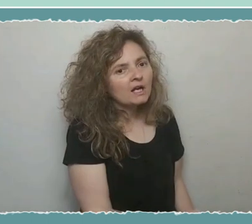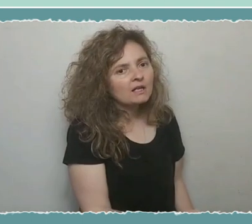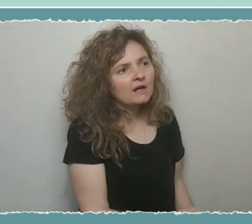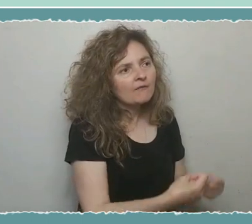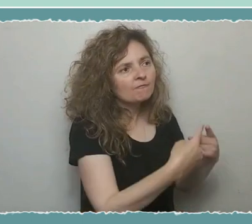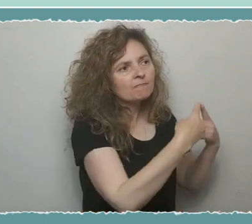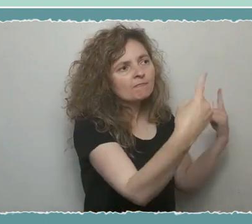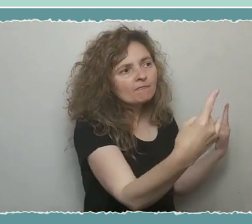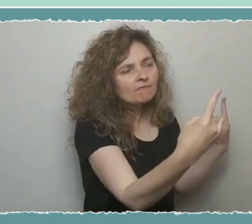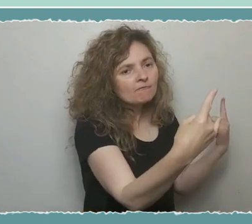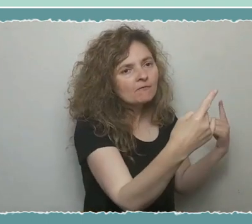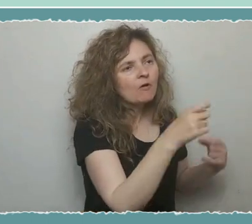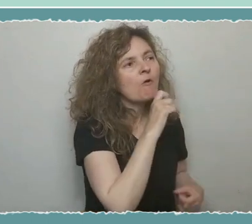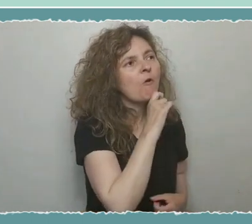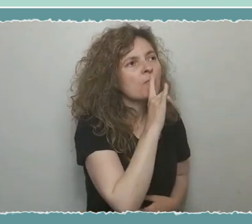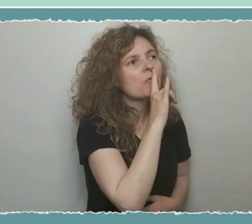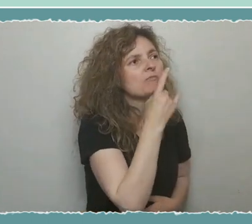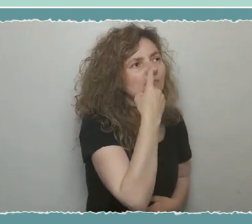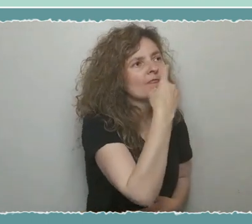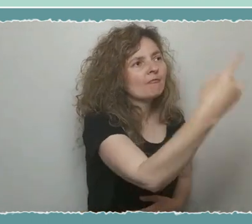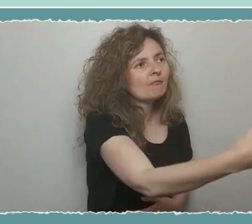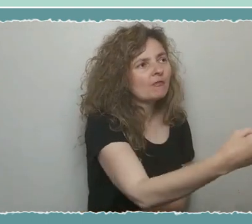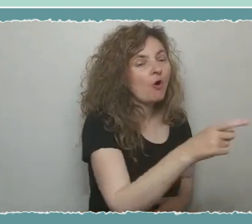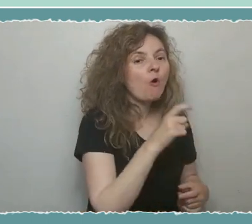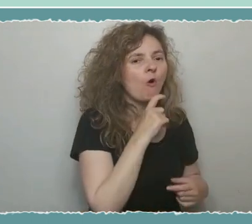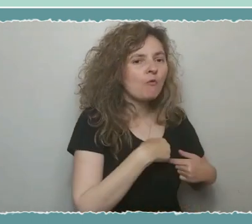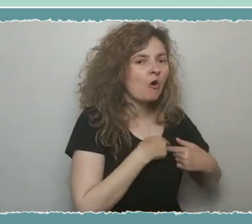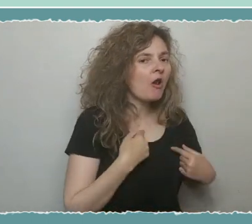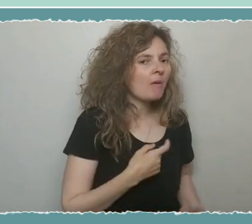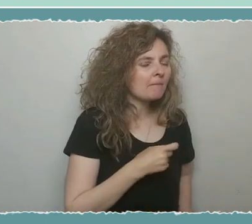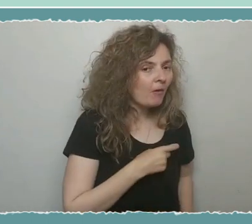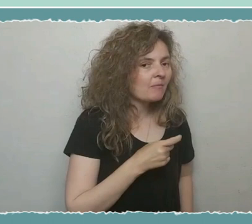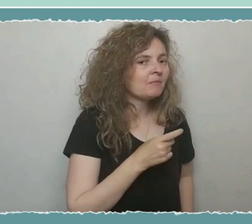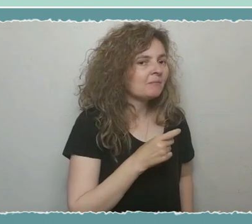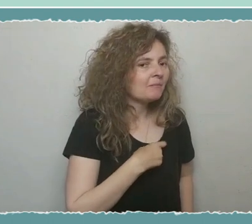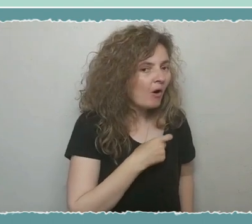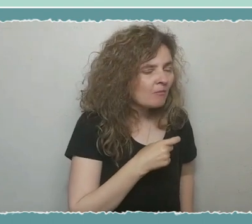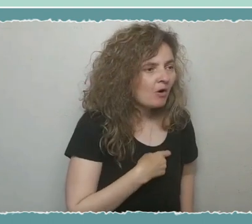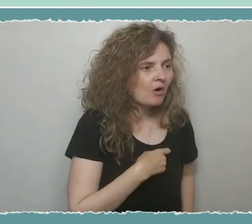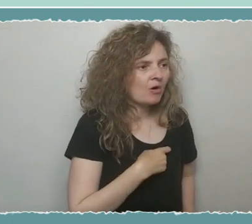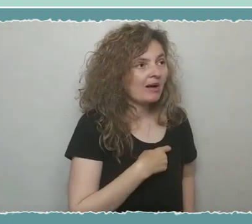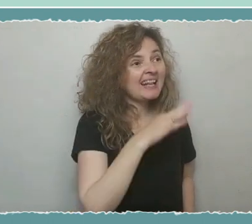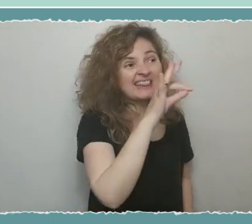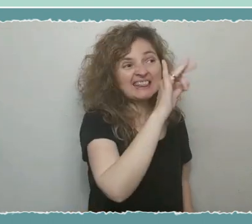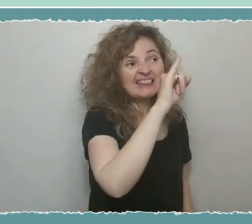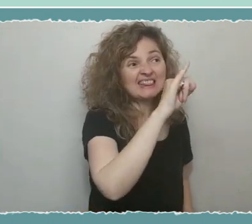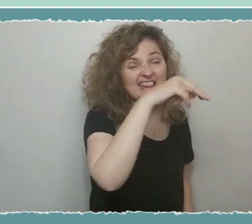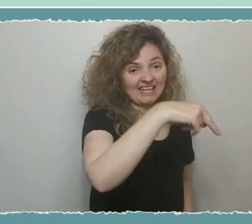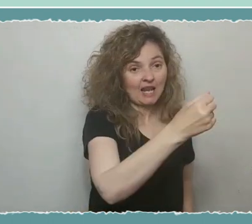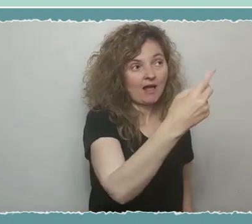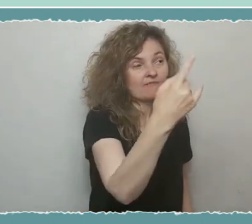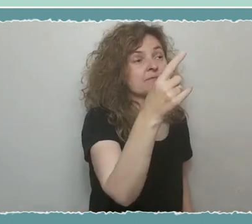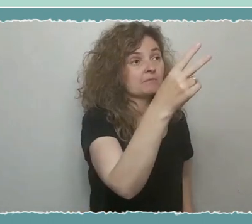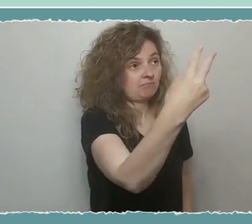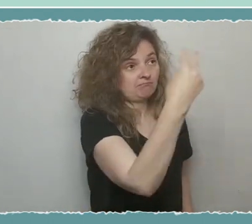profundamente que namorado. Como lle facía o corazón? Pop, pop, pop, pop, pop, pop. E Tina, o vero